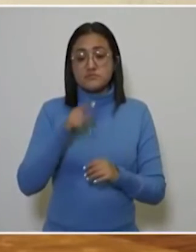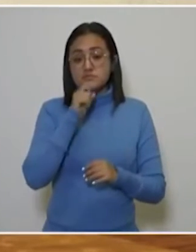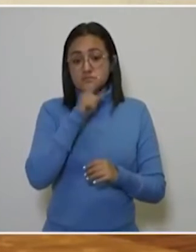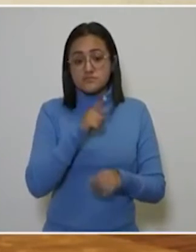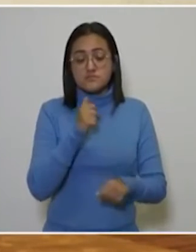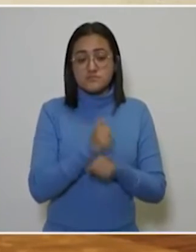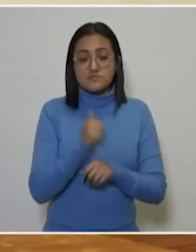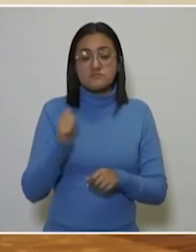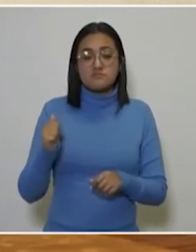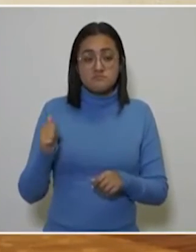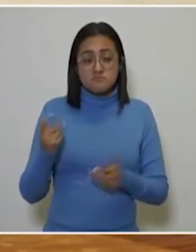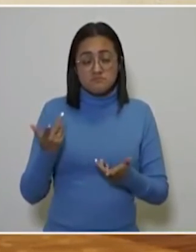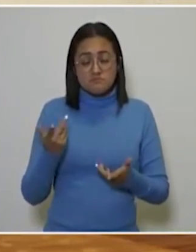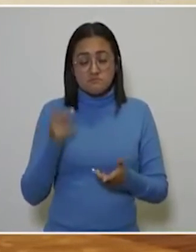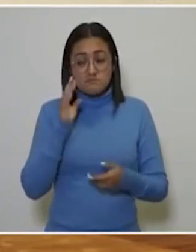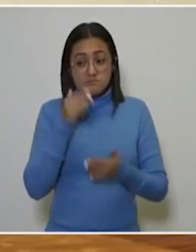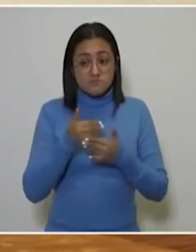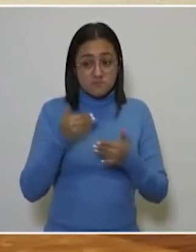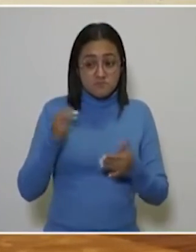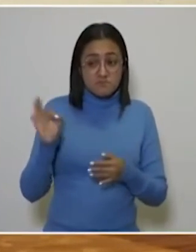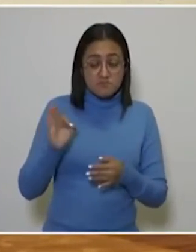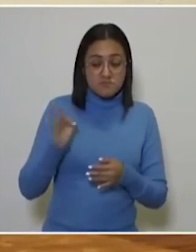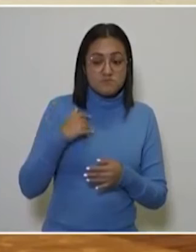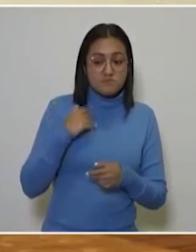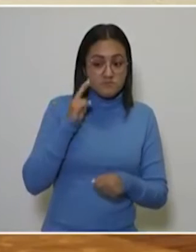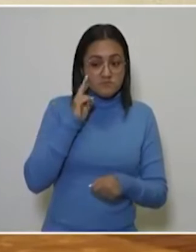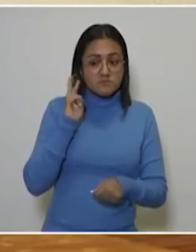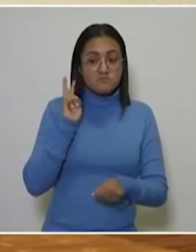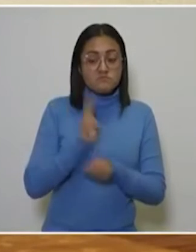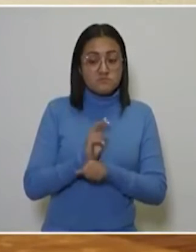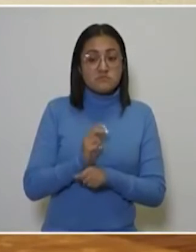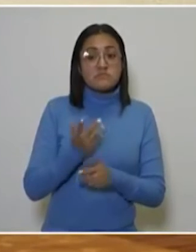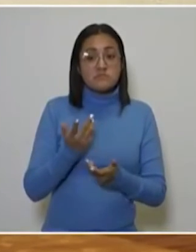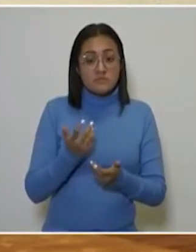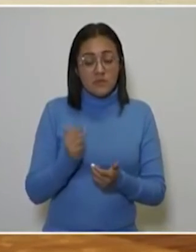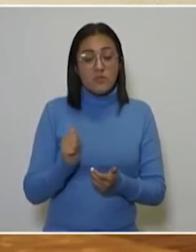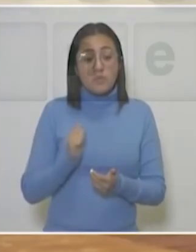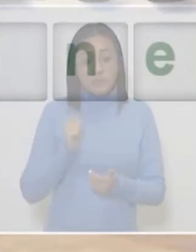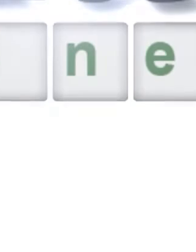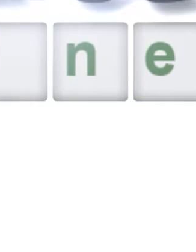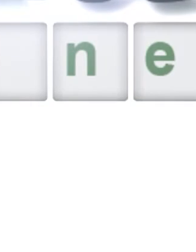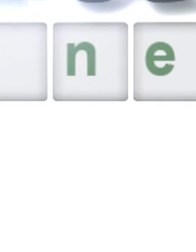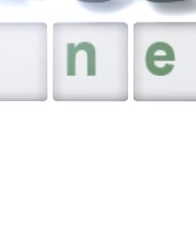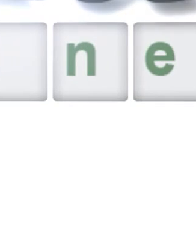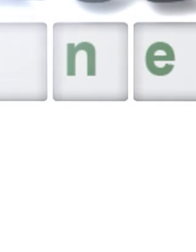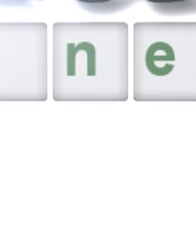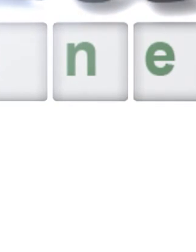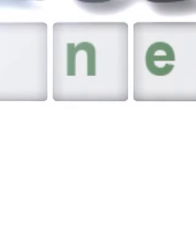oportunos en las decisiones por la salud de la entidad.